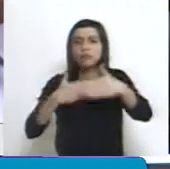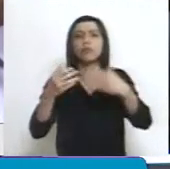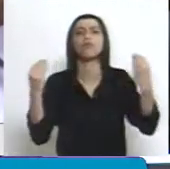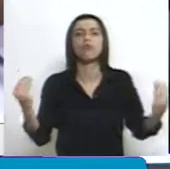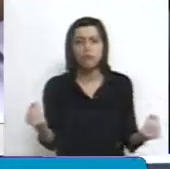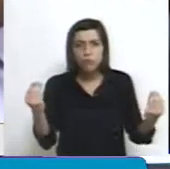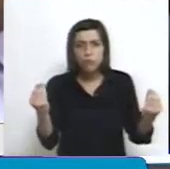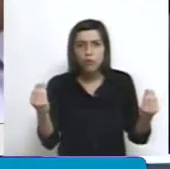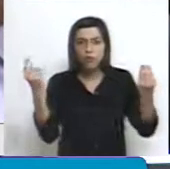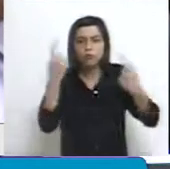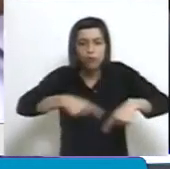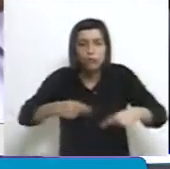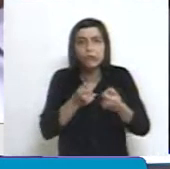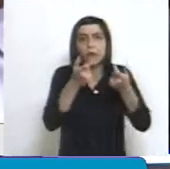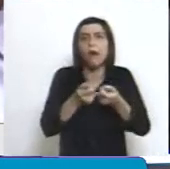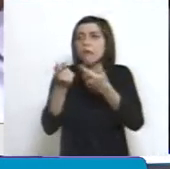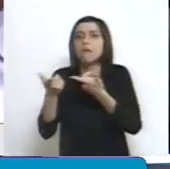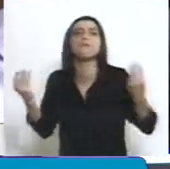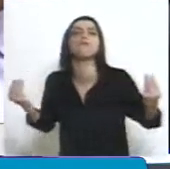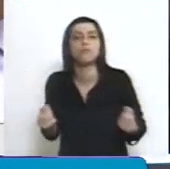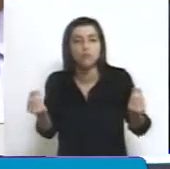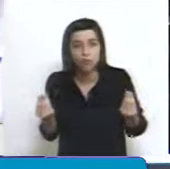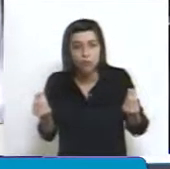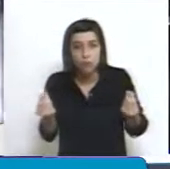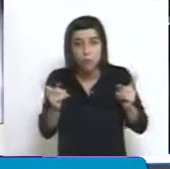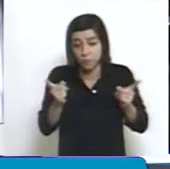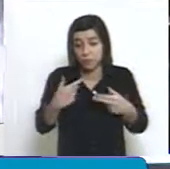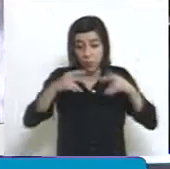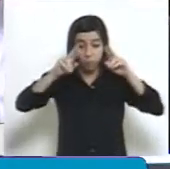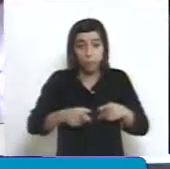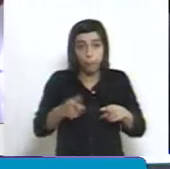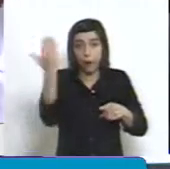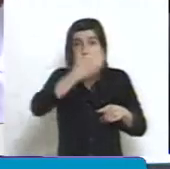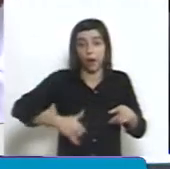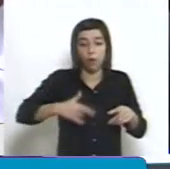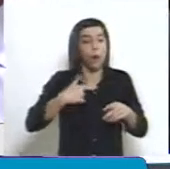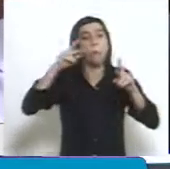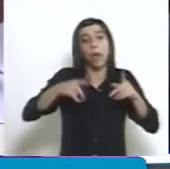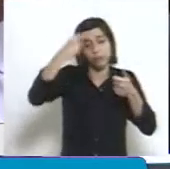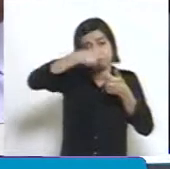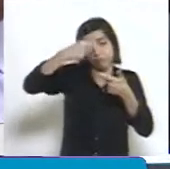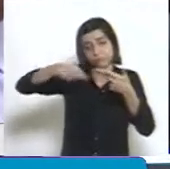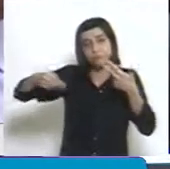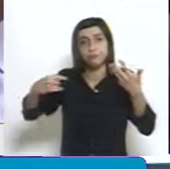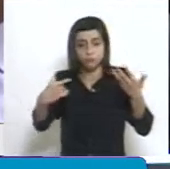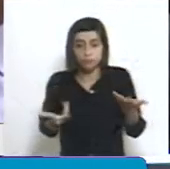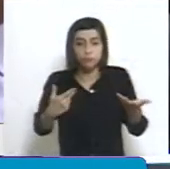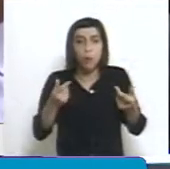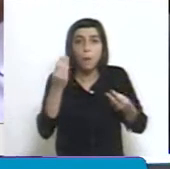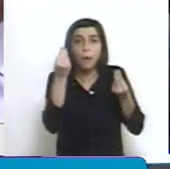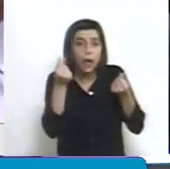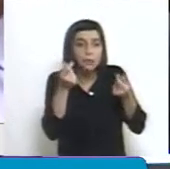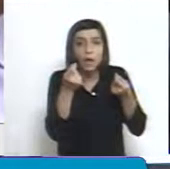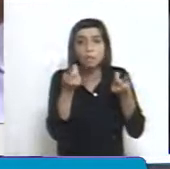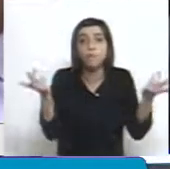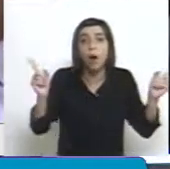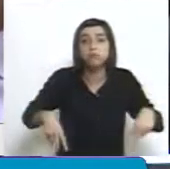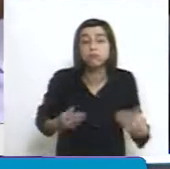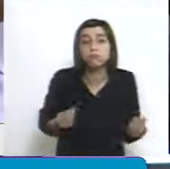recursos a los programas de gobierno. Y es imposible, entonces, aprobar con responsabilidad